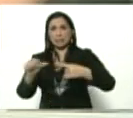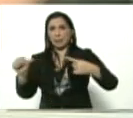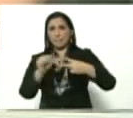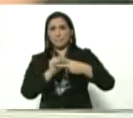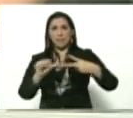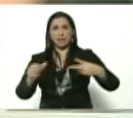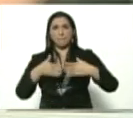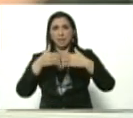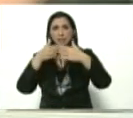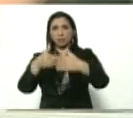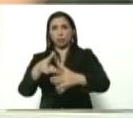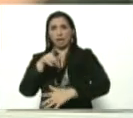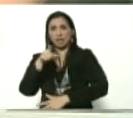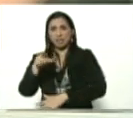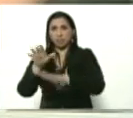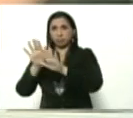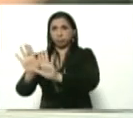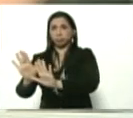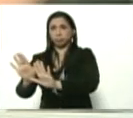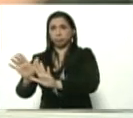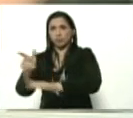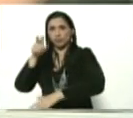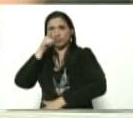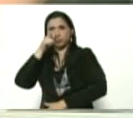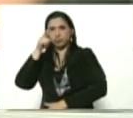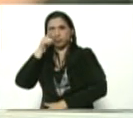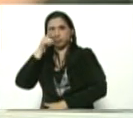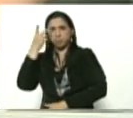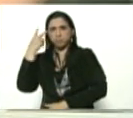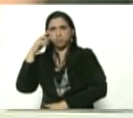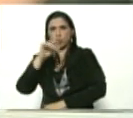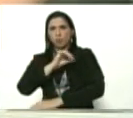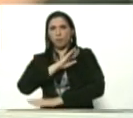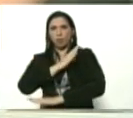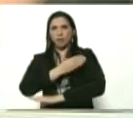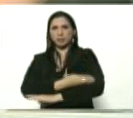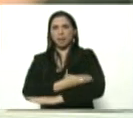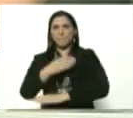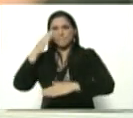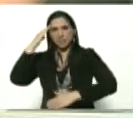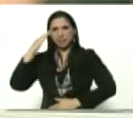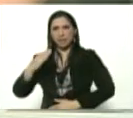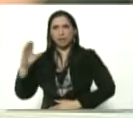embarcaciones allí, custodiadas por las fuerzas militares de Colombia.